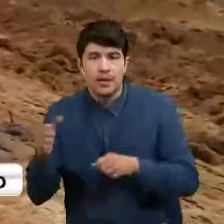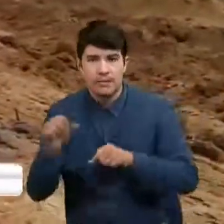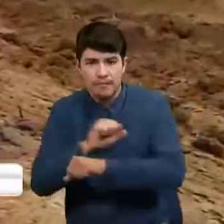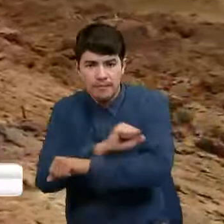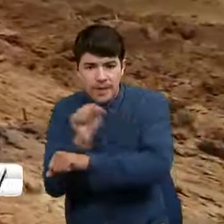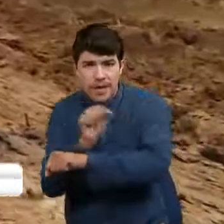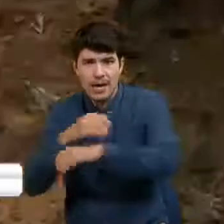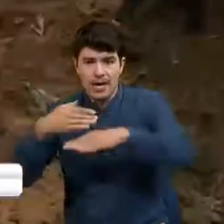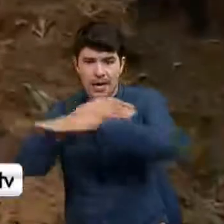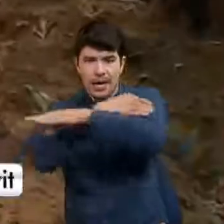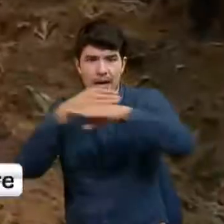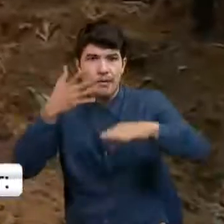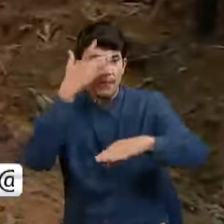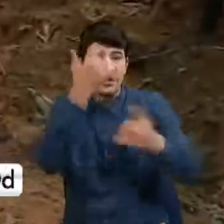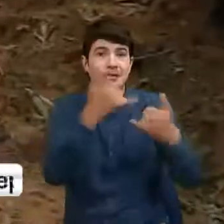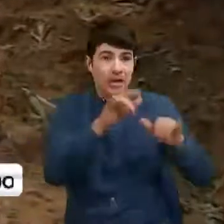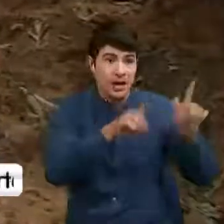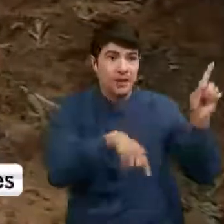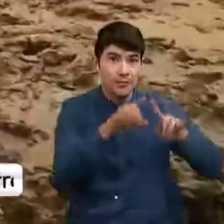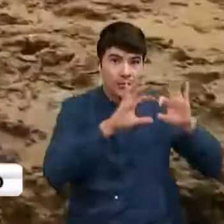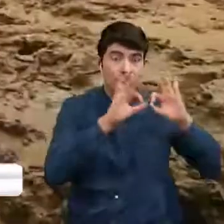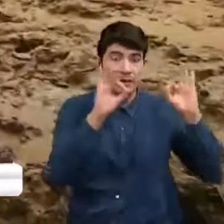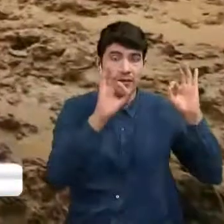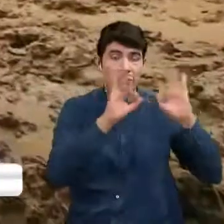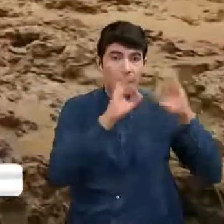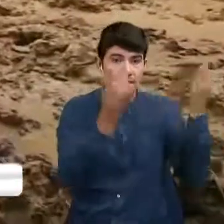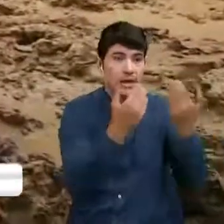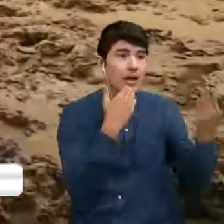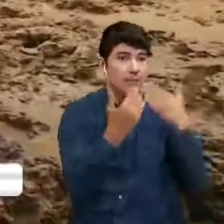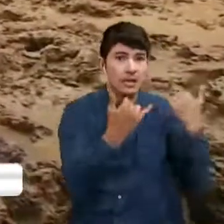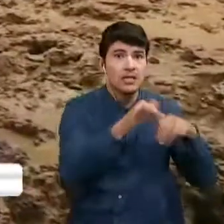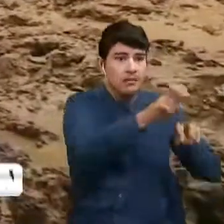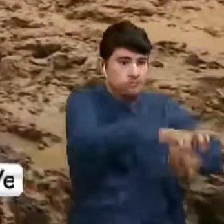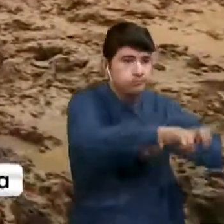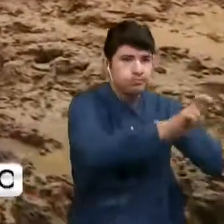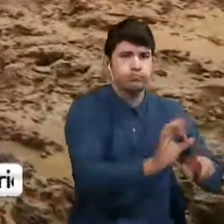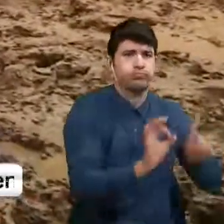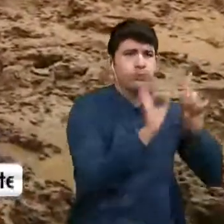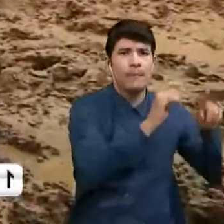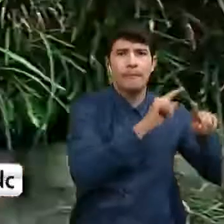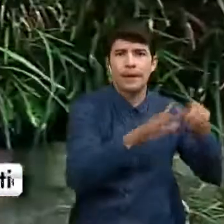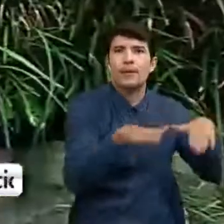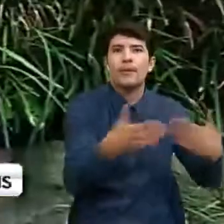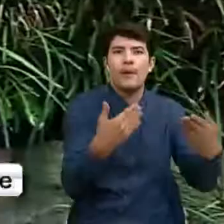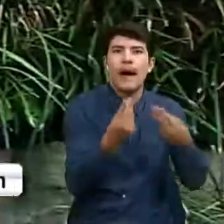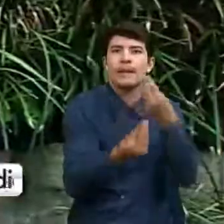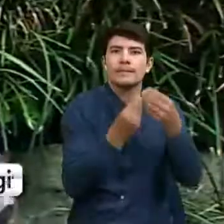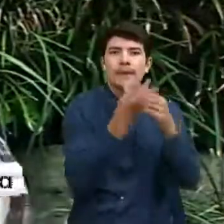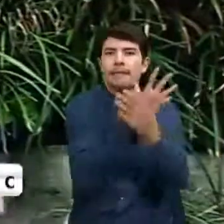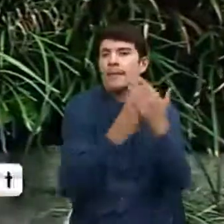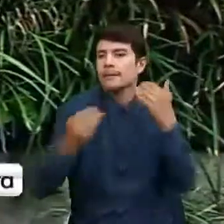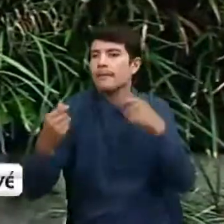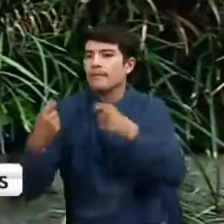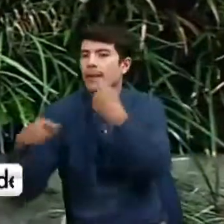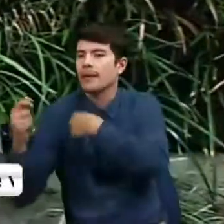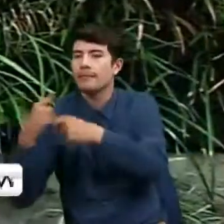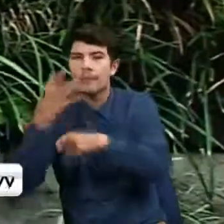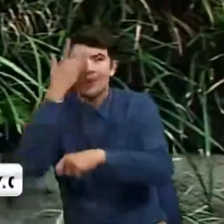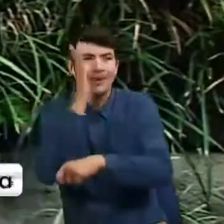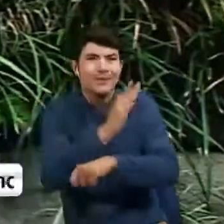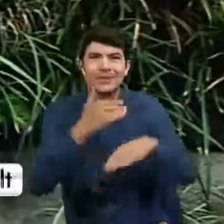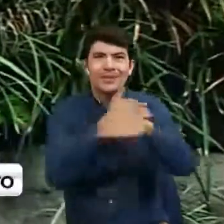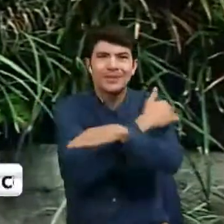aquellos que ya hacen acogido al tema de erradicación de cultivos ilícitos mediante los proyectos productivos del gobierno nacional que entre otras cosas